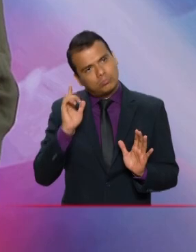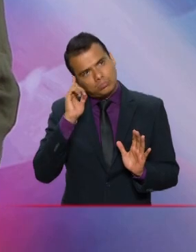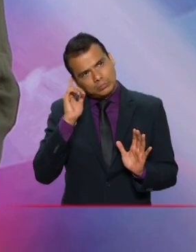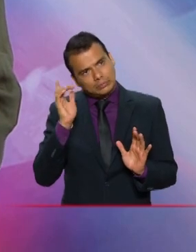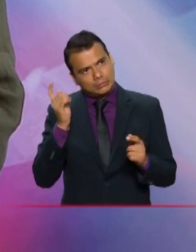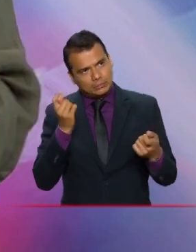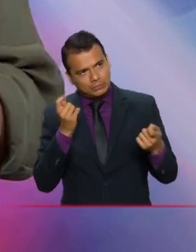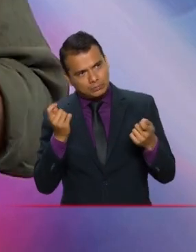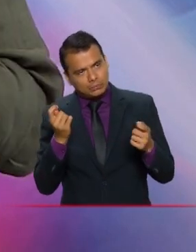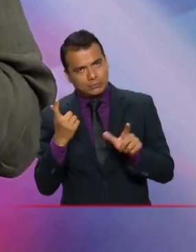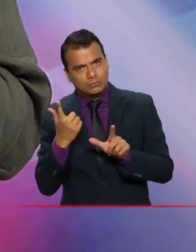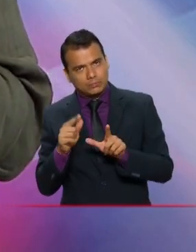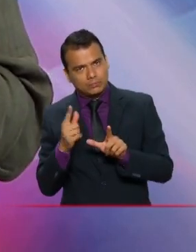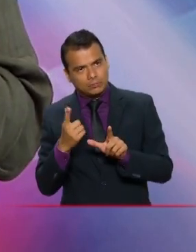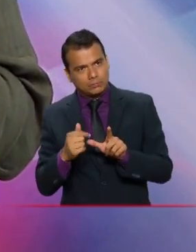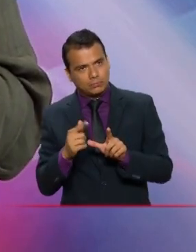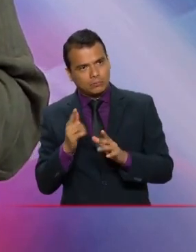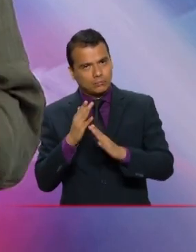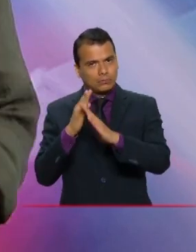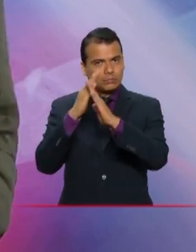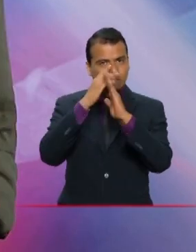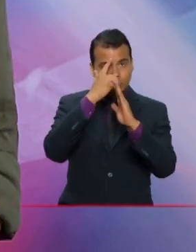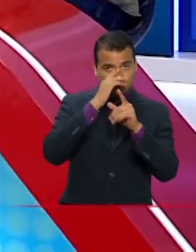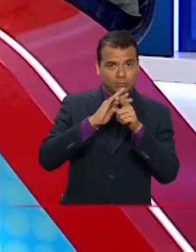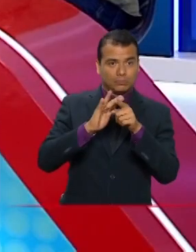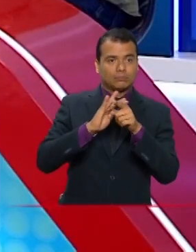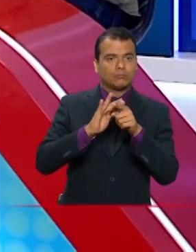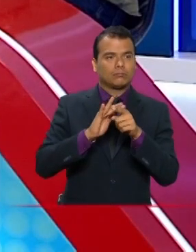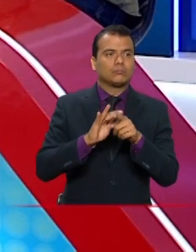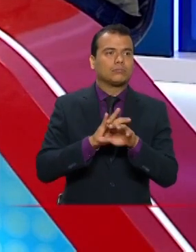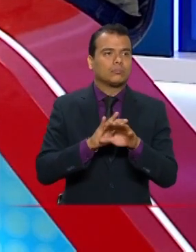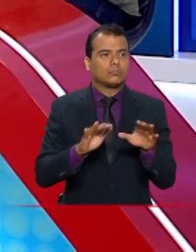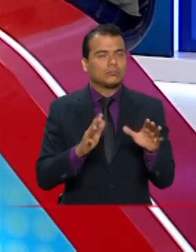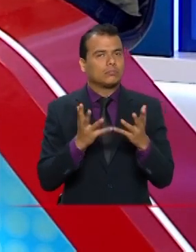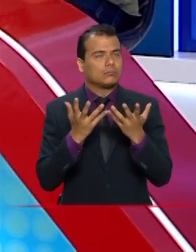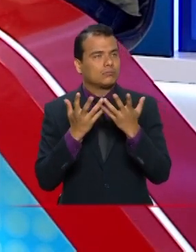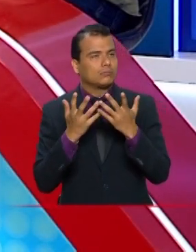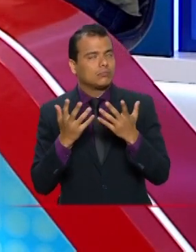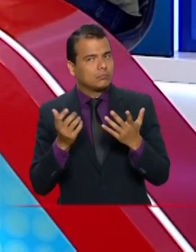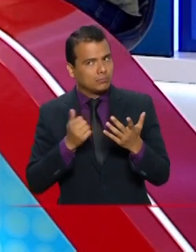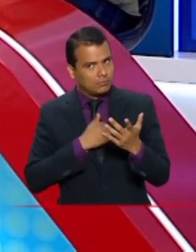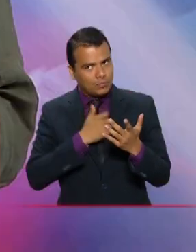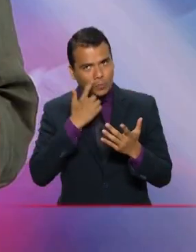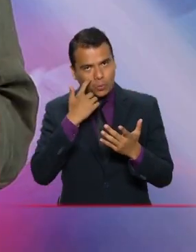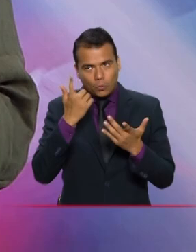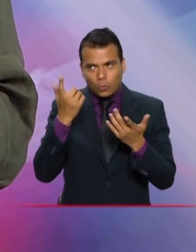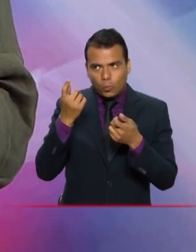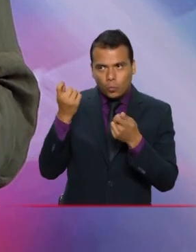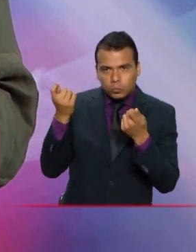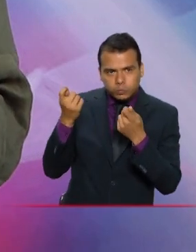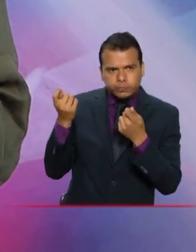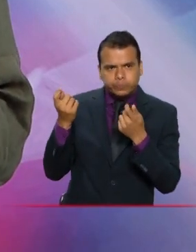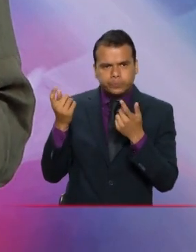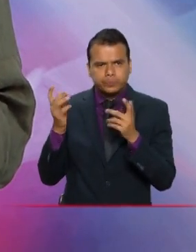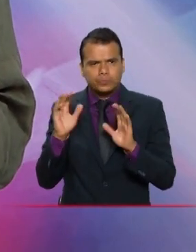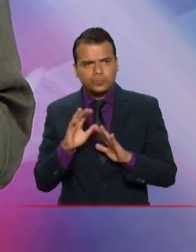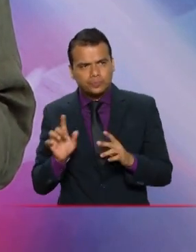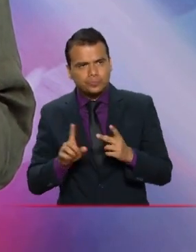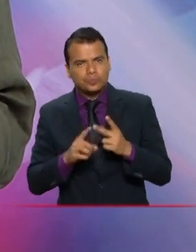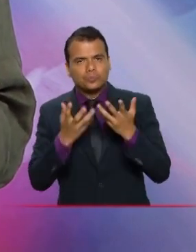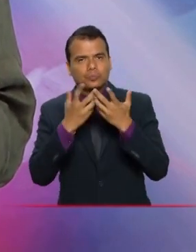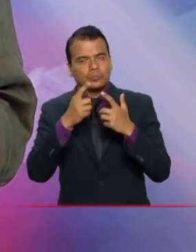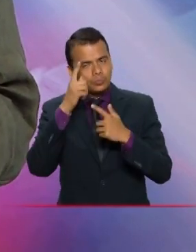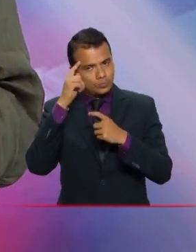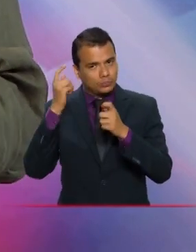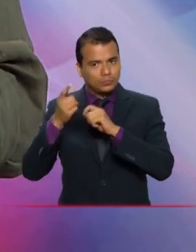seguridad digital y protegernos como personas. ¿Y ¿sí? como empresa? Y como empresa, el cambio en cómo abordar el tema de seguridad,